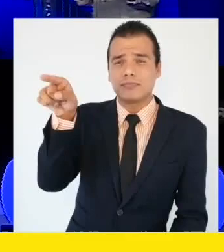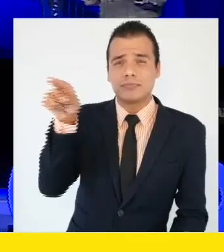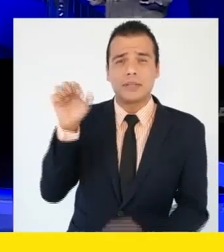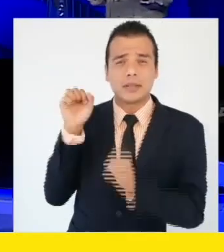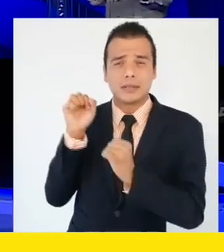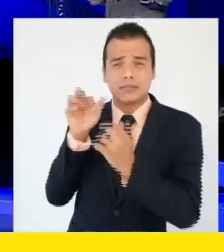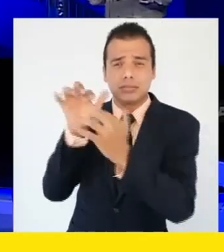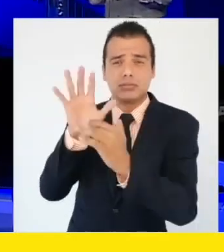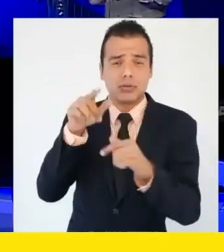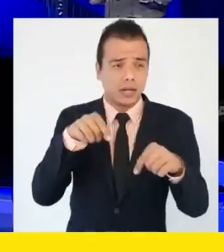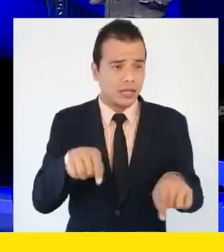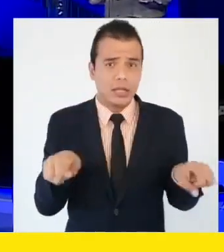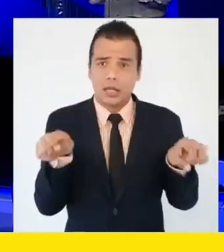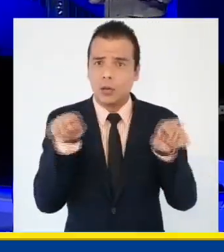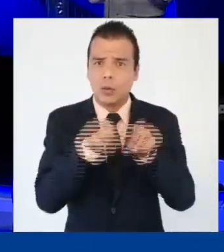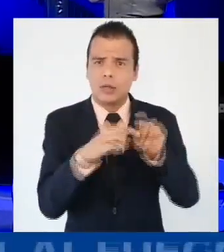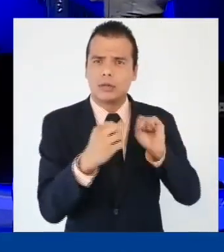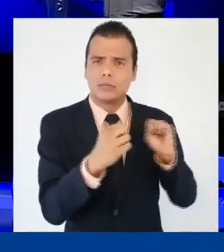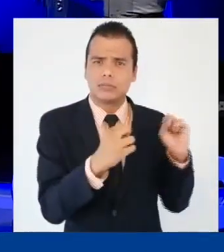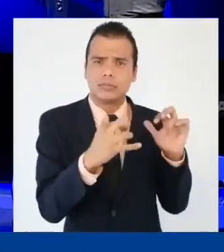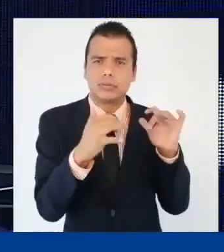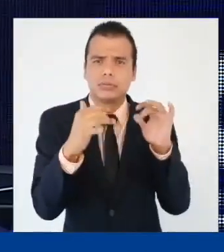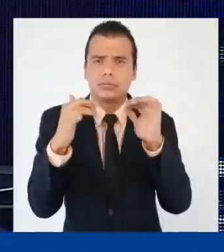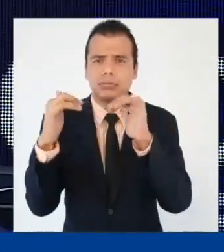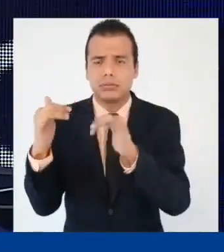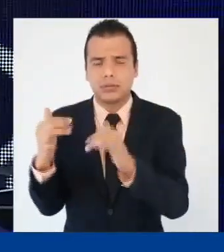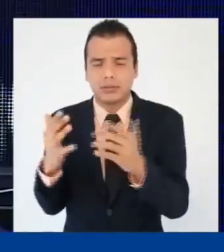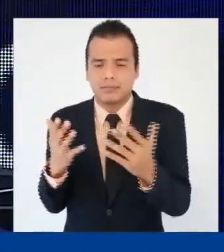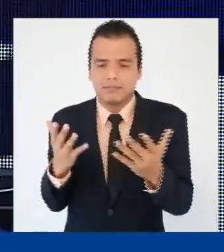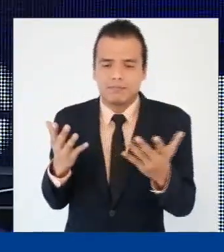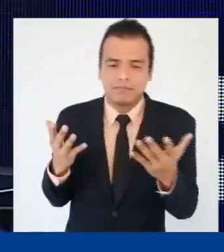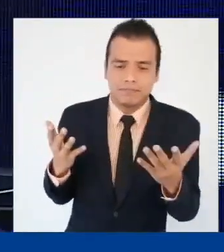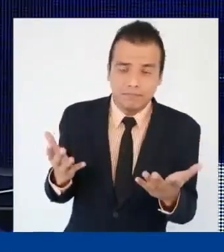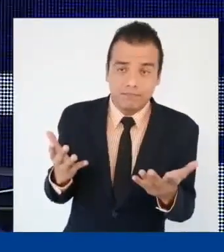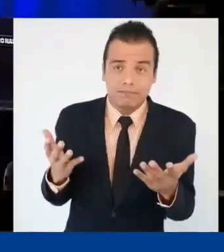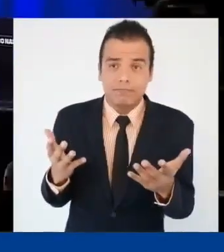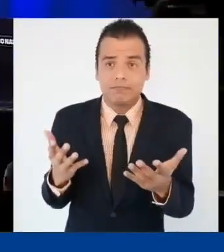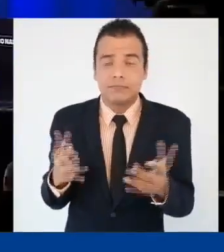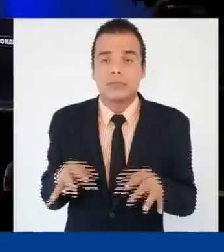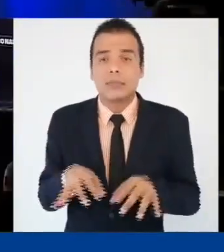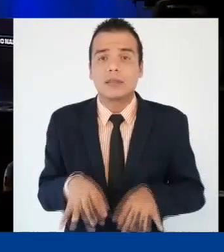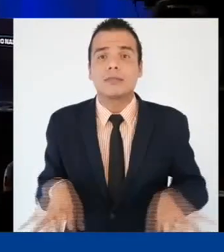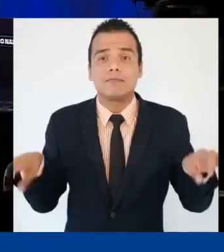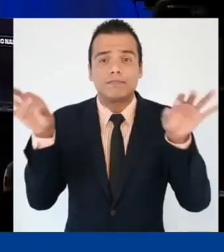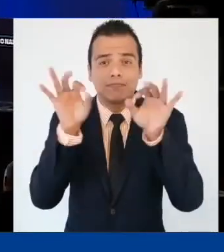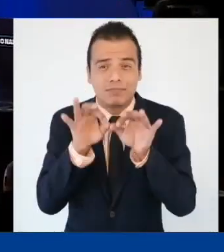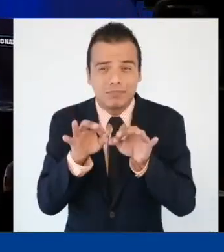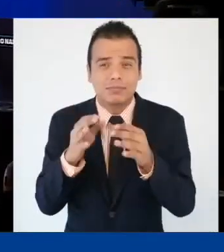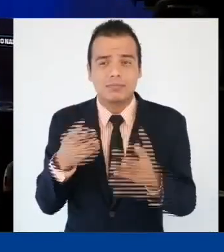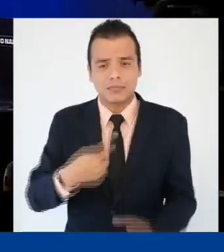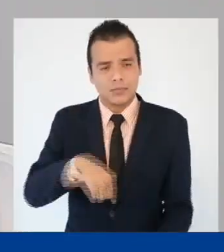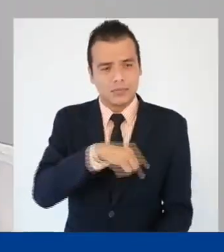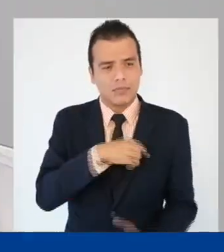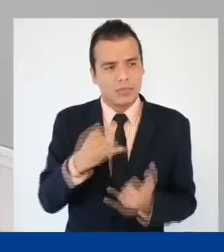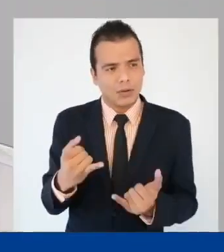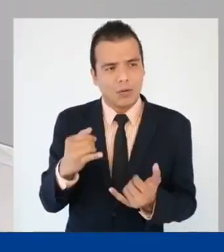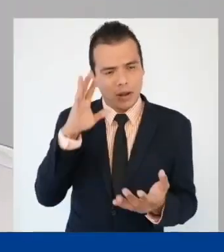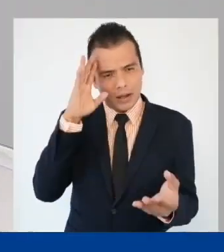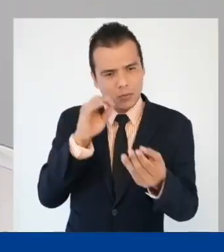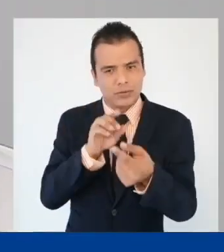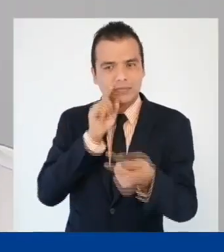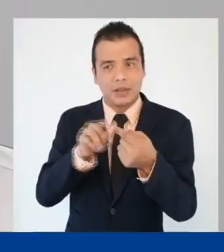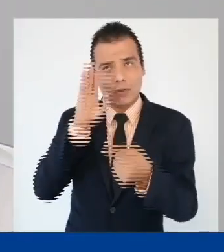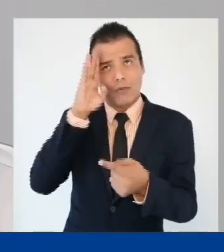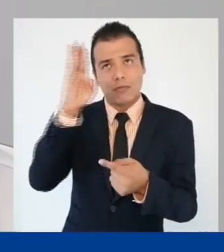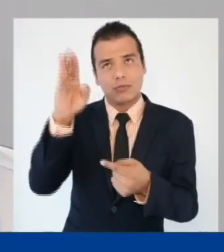no terminará esa guerra, porque es que a sangre y fuego nada se soluciona. Se matan los padres, vienen los hijos, vienen los nietos. Lo ideal es llegar a